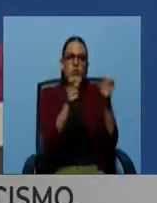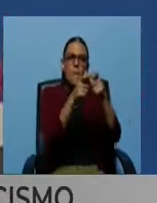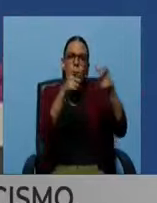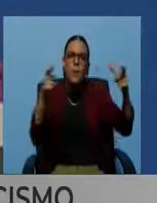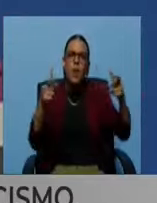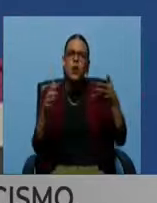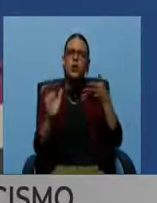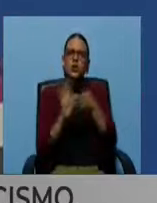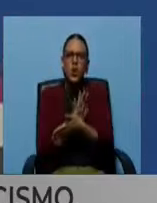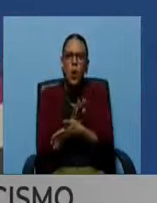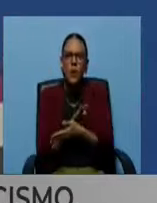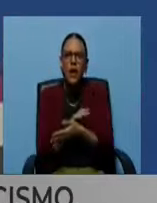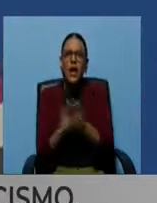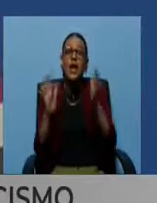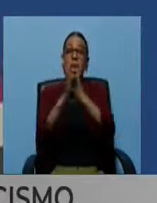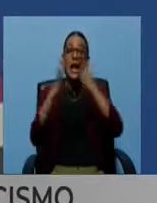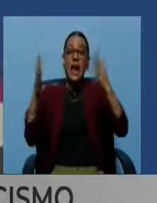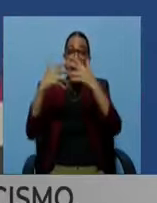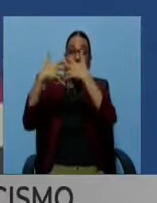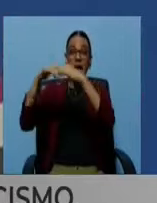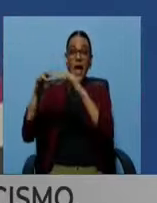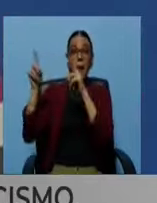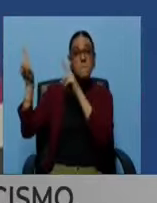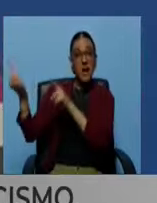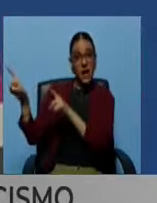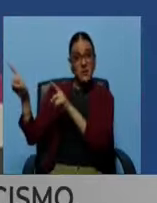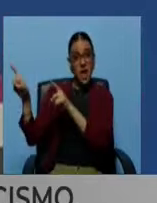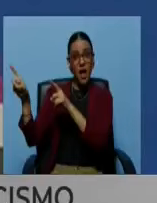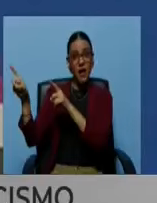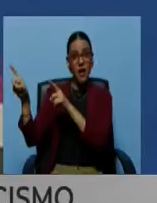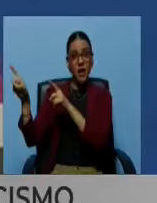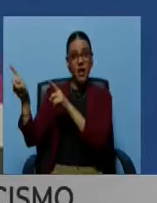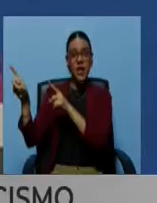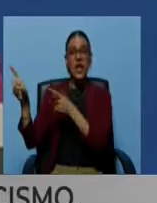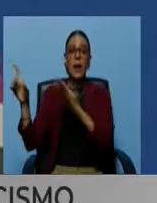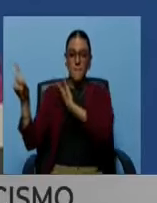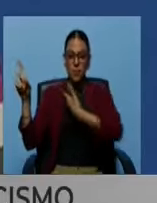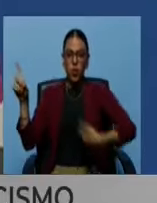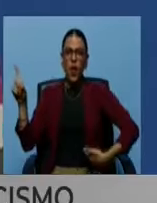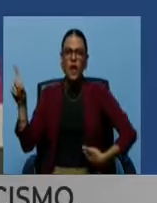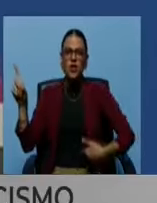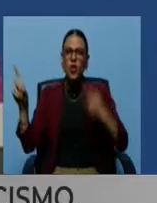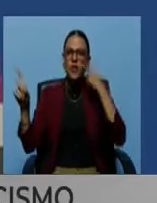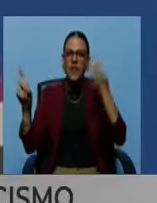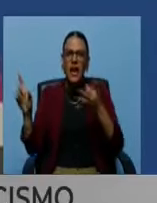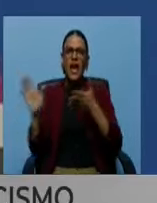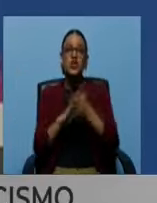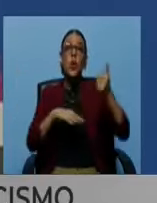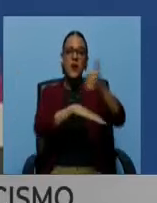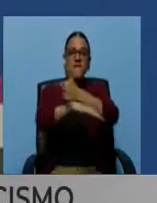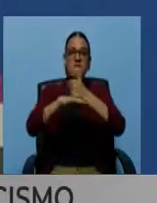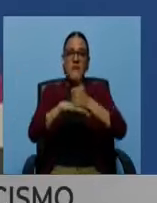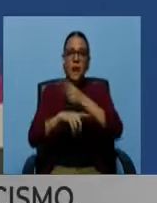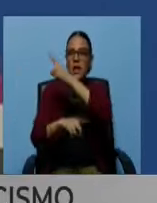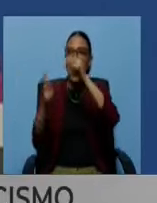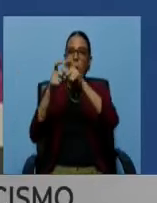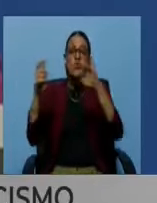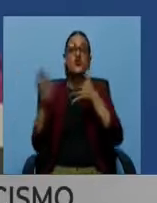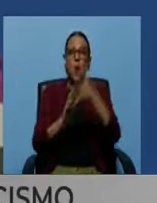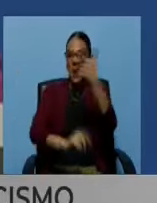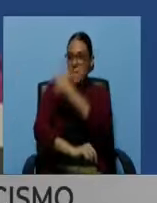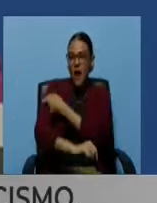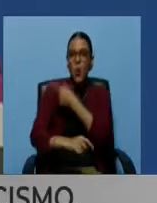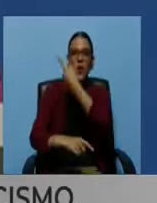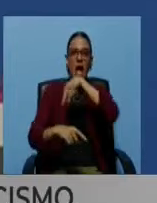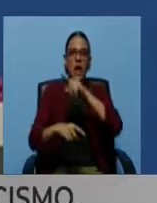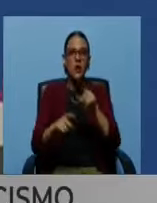concentrado en las grandes corporaciones poseedoras de las farmacéuticas, de las vacunas,